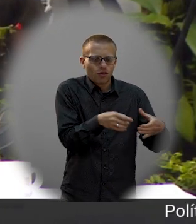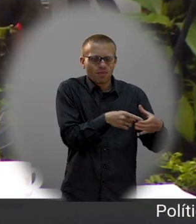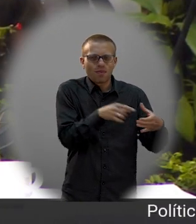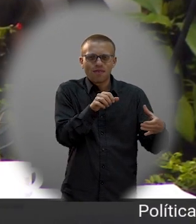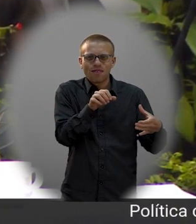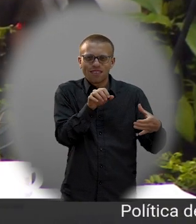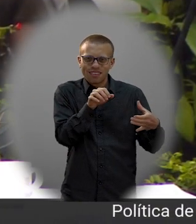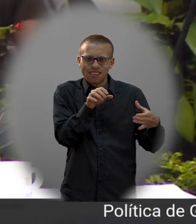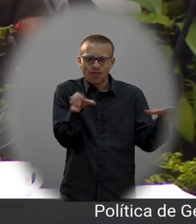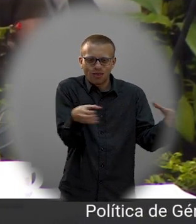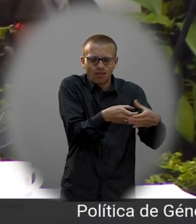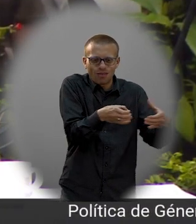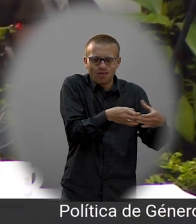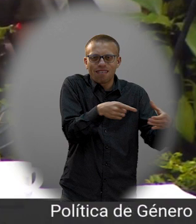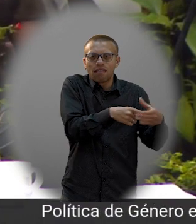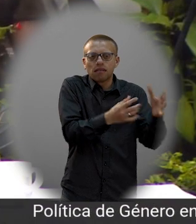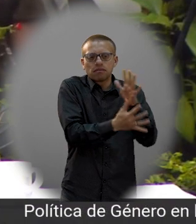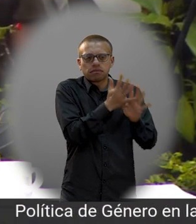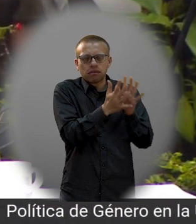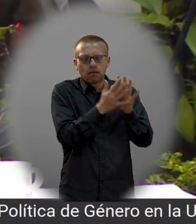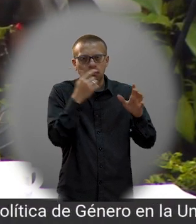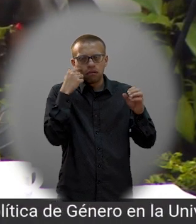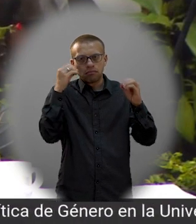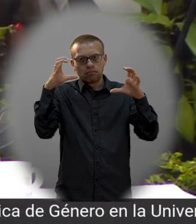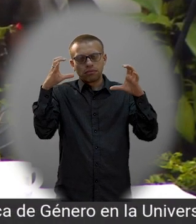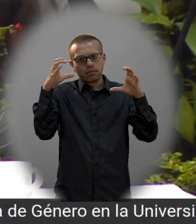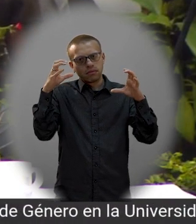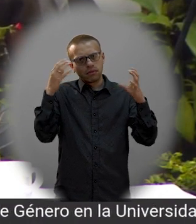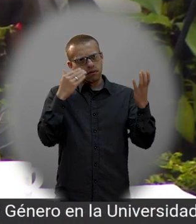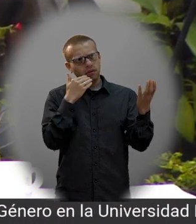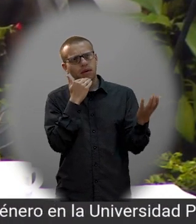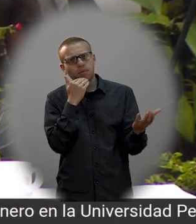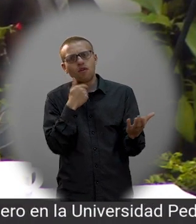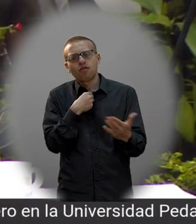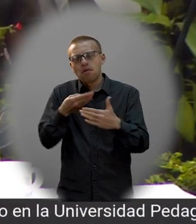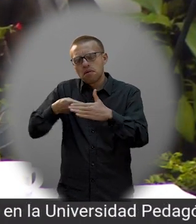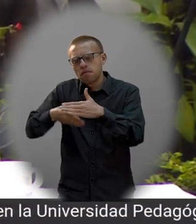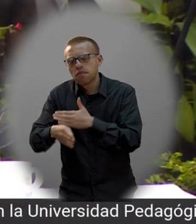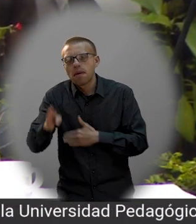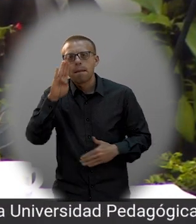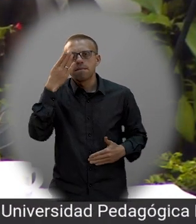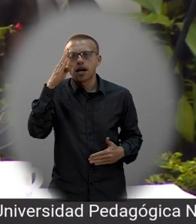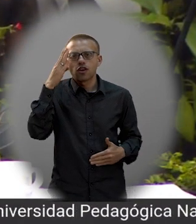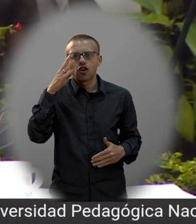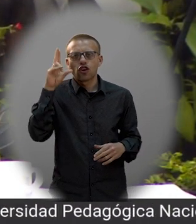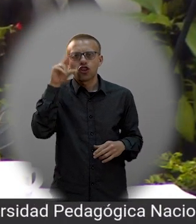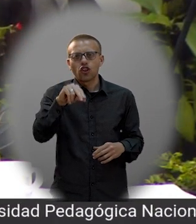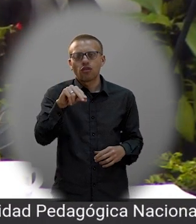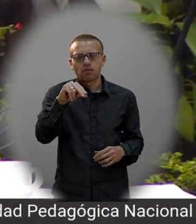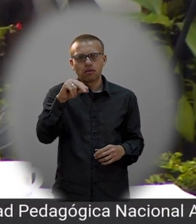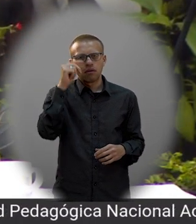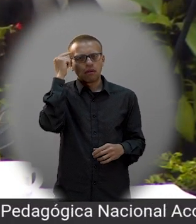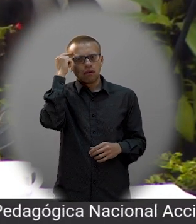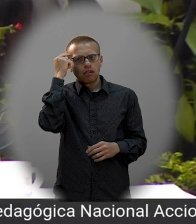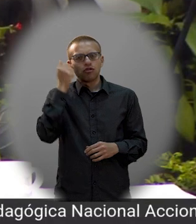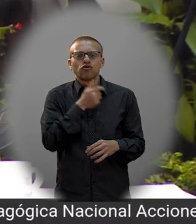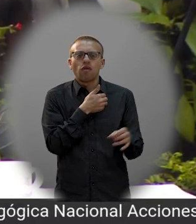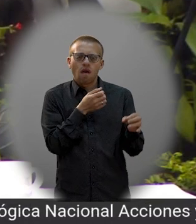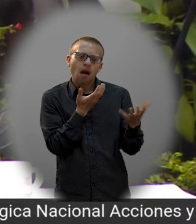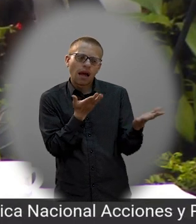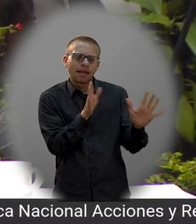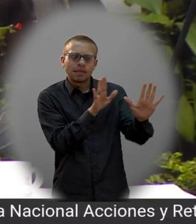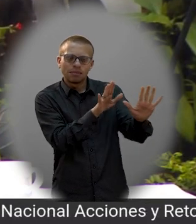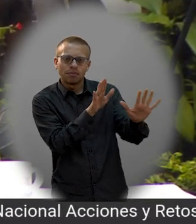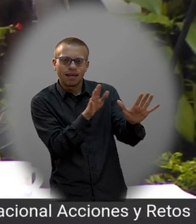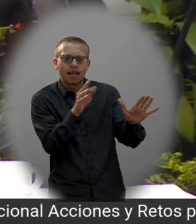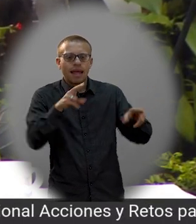ahí ya nos enciende una alerta. ¿Cómo es que yo no puedo entrar a un baño si tengo que explicarle a las personas cuál es mi género?